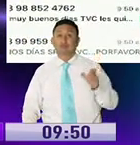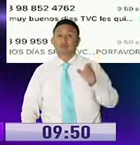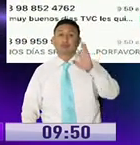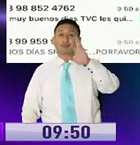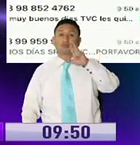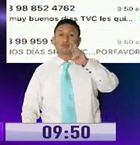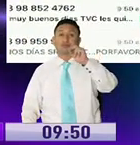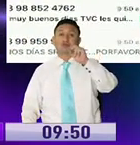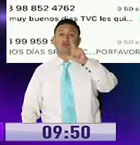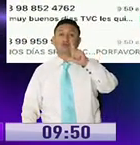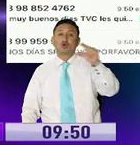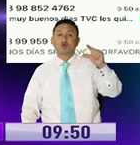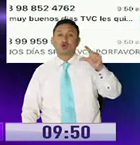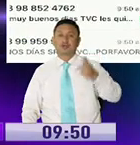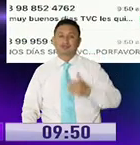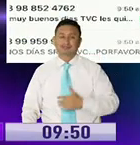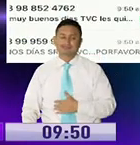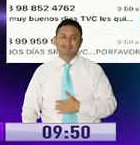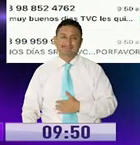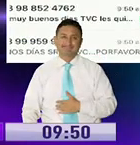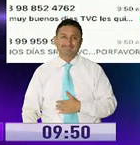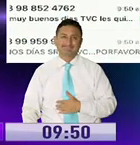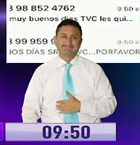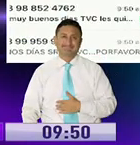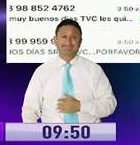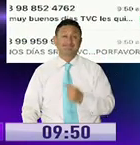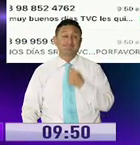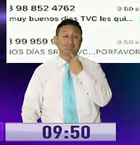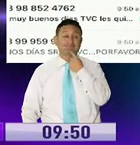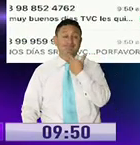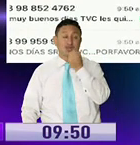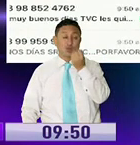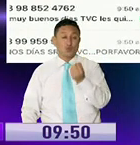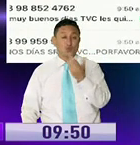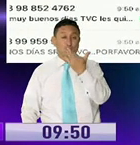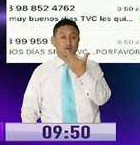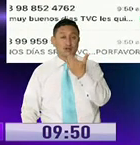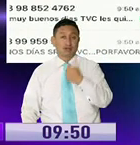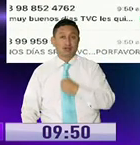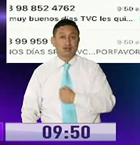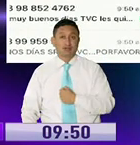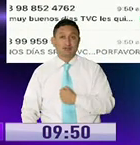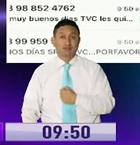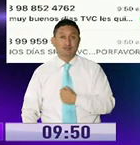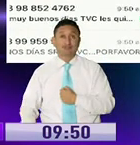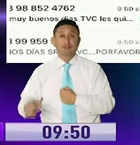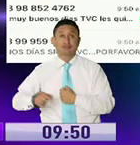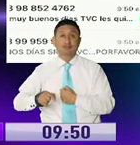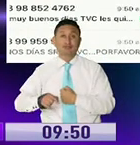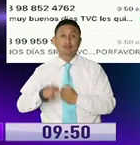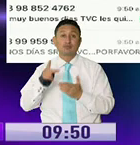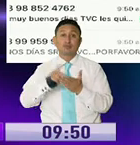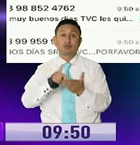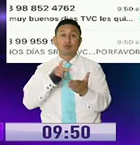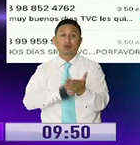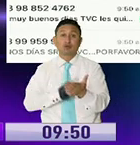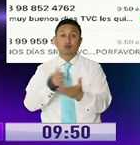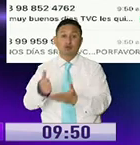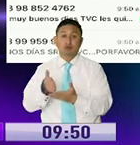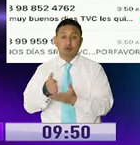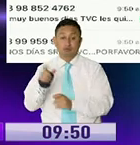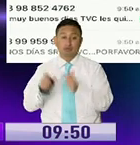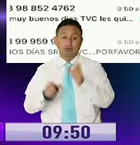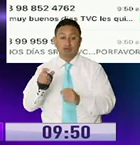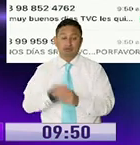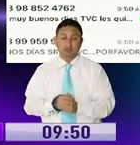llama. Trollation. Y miren. ¿Pero qué nos dice? Buenos días, estimado, de junto con un proyecto en el cual trabajé. En vez de ayudar a muchas personas.